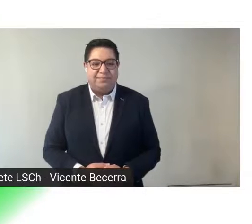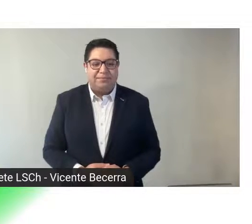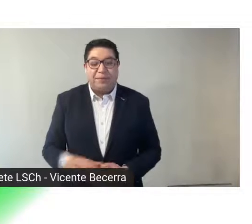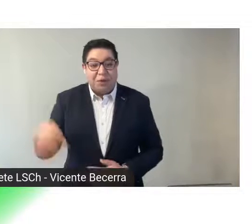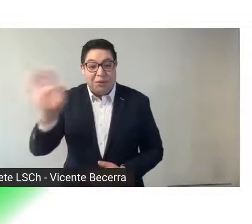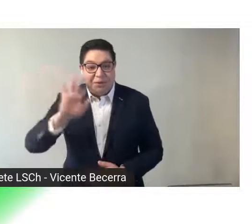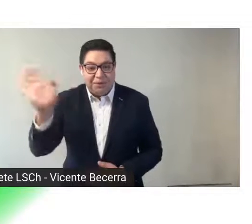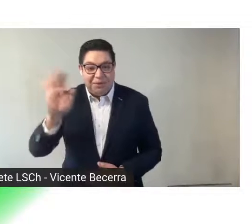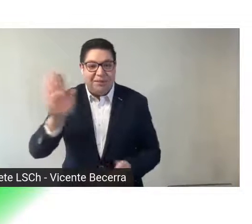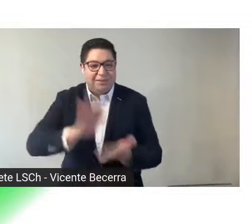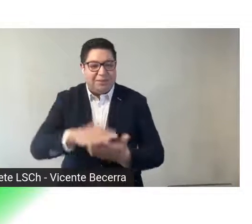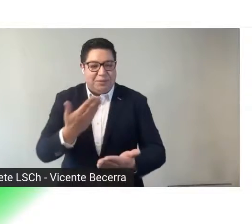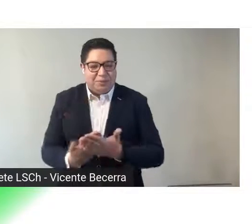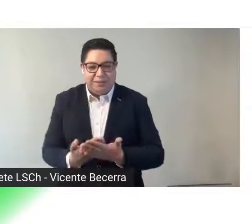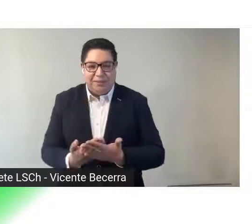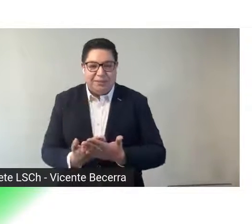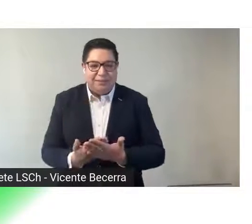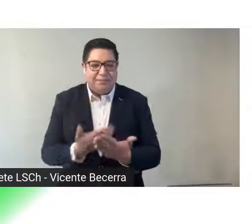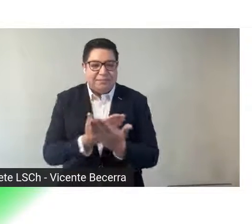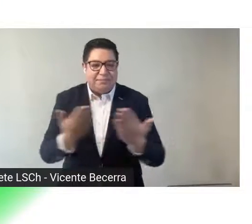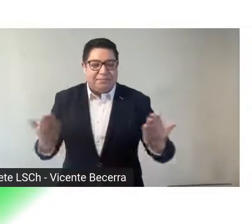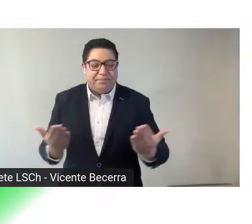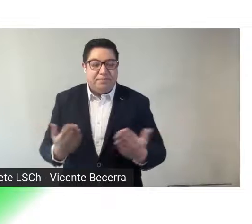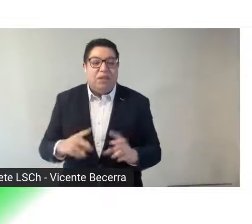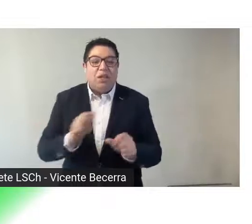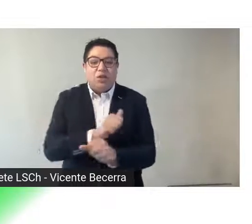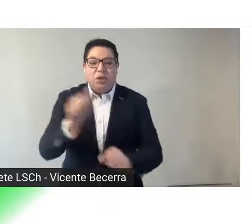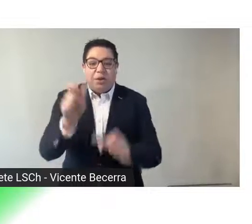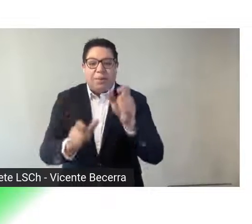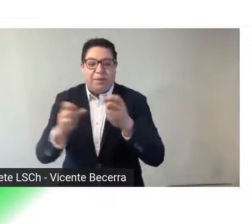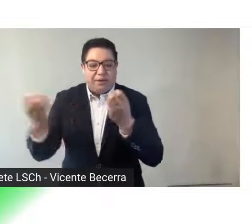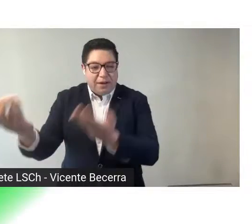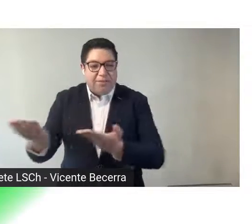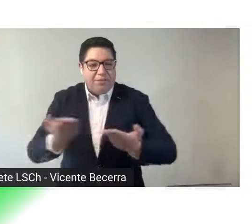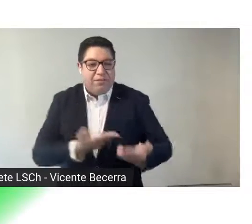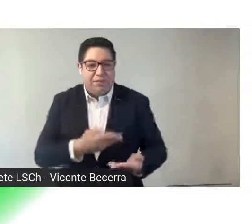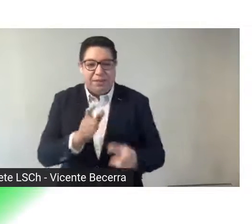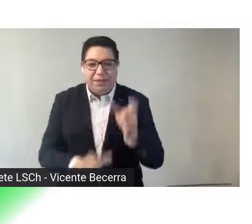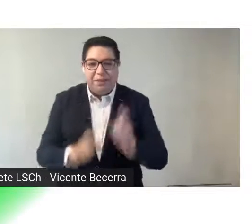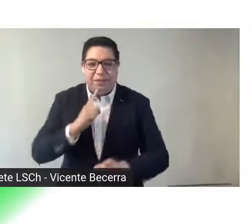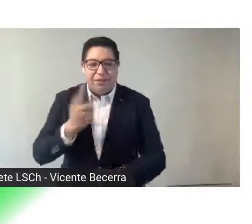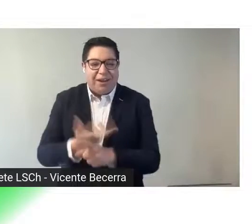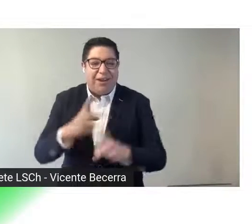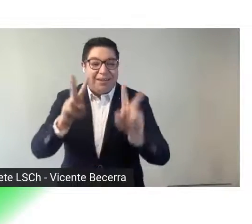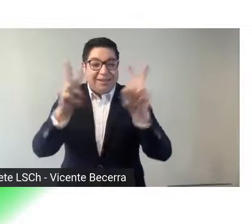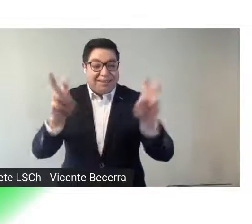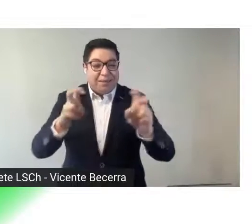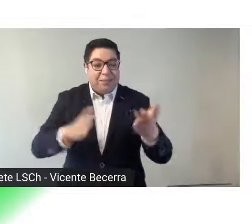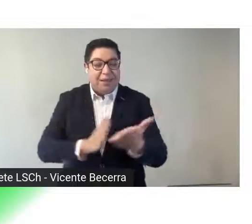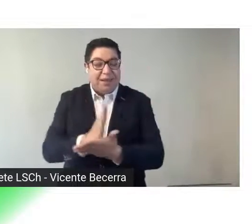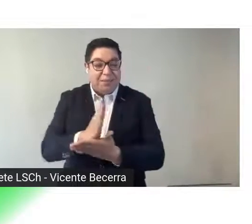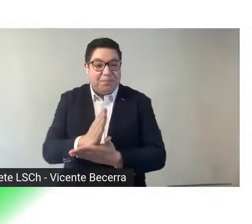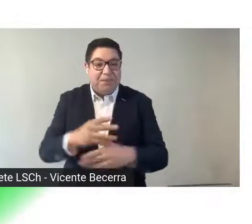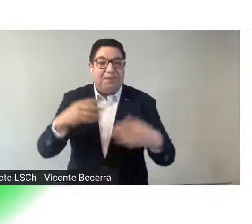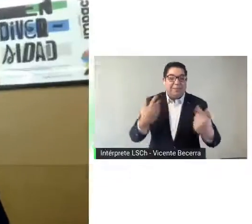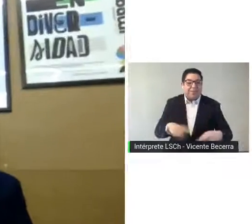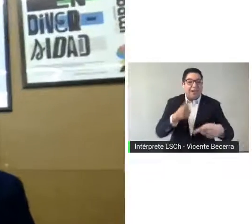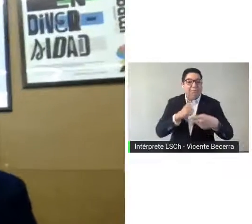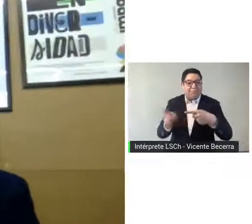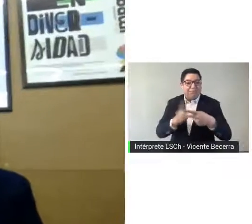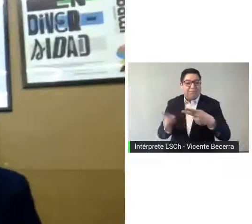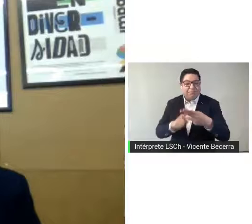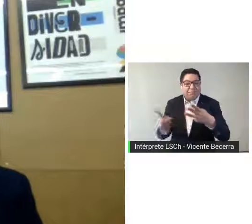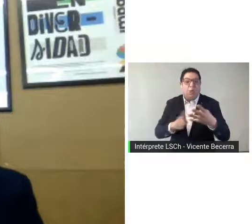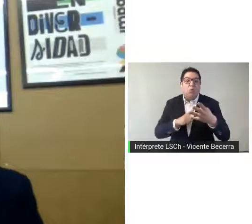Hola, ¿qué tal? ¿Cómo están? Sean todos muy bienvenidos y bienvenidas a este cuarto encuentro, esta